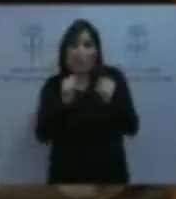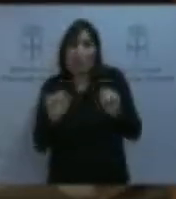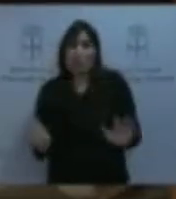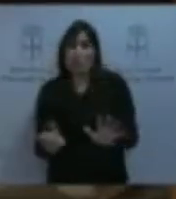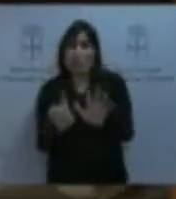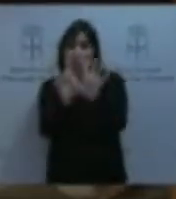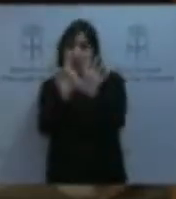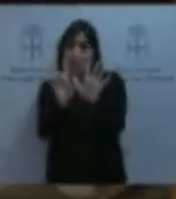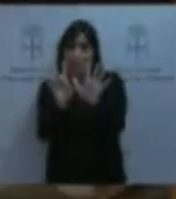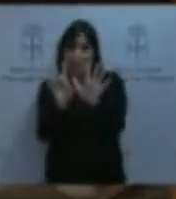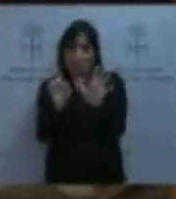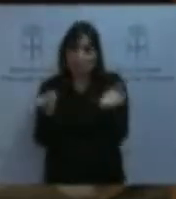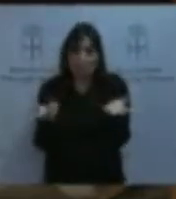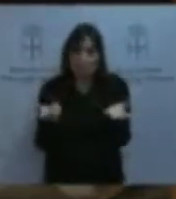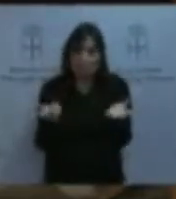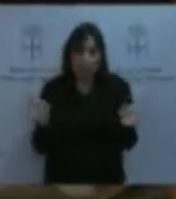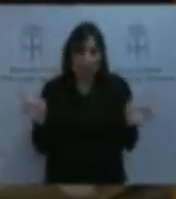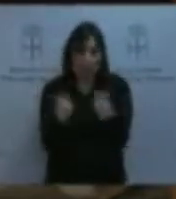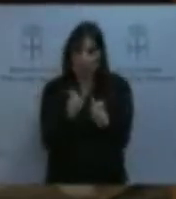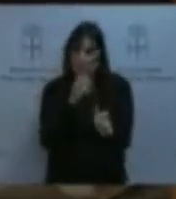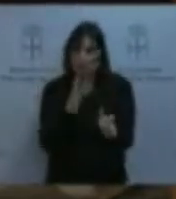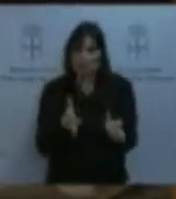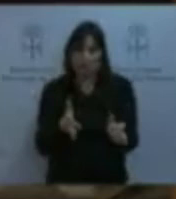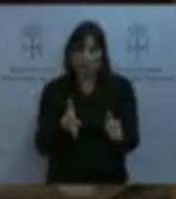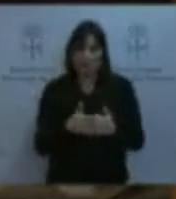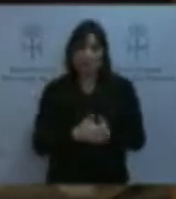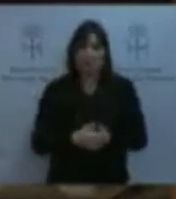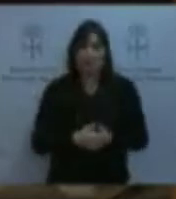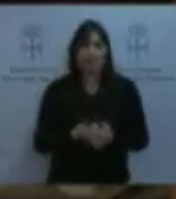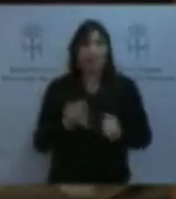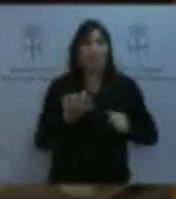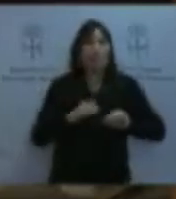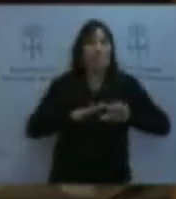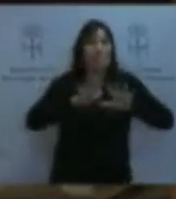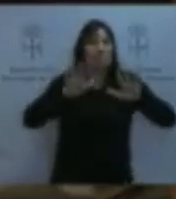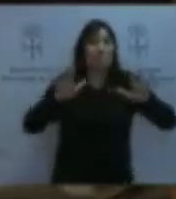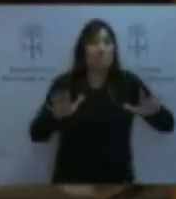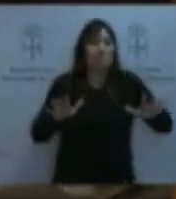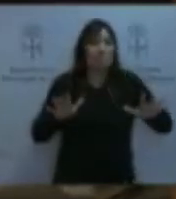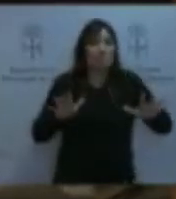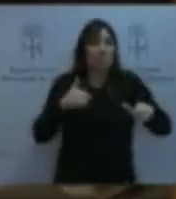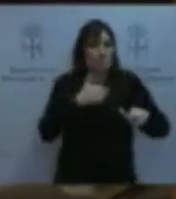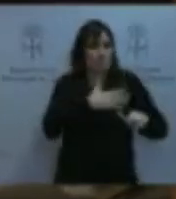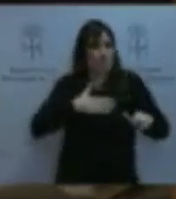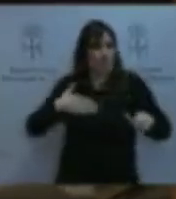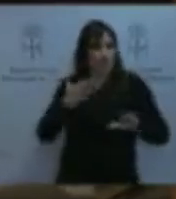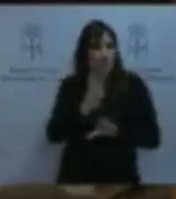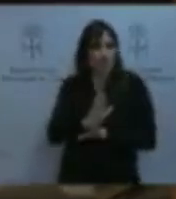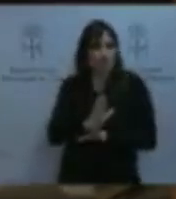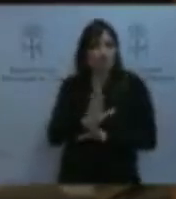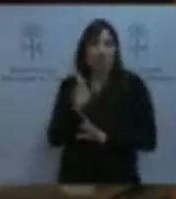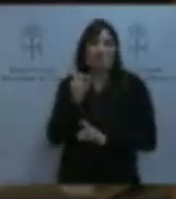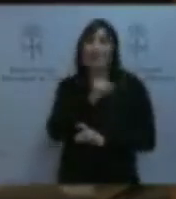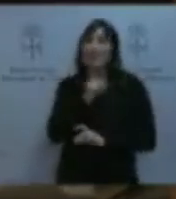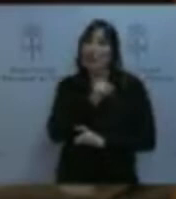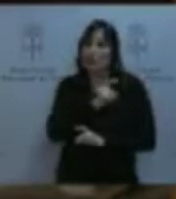que sí que tenemos que tener claro es, y esto es lo que yo quería poner sobre la mesa, los peligros que nos harían pues que naufragase esta